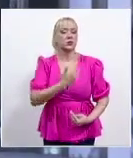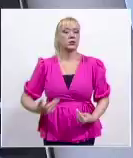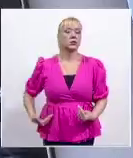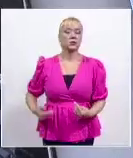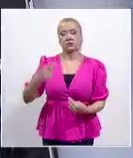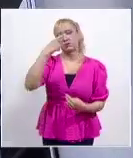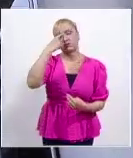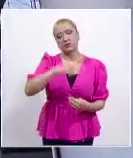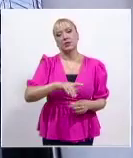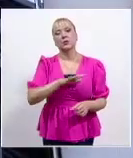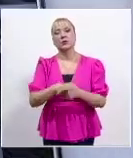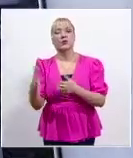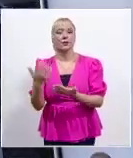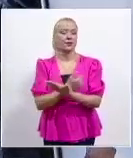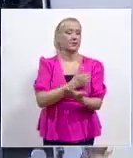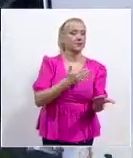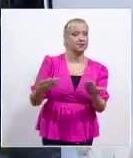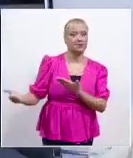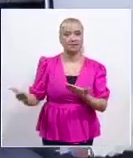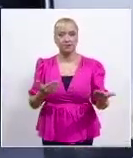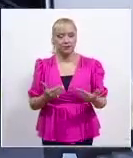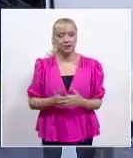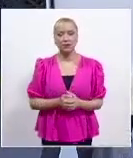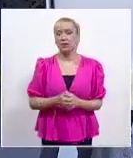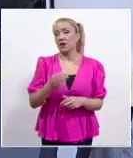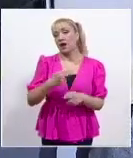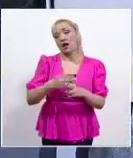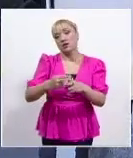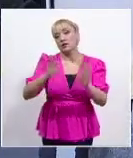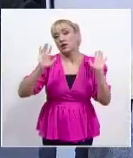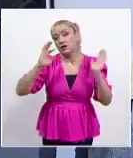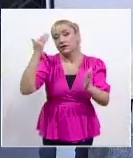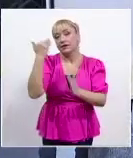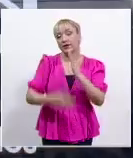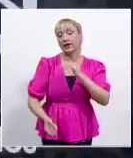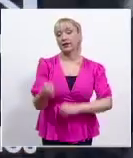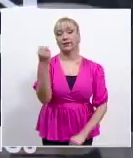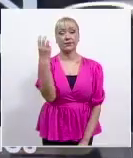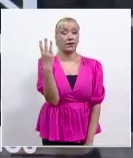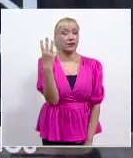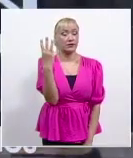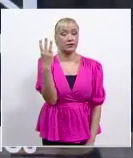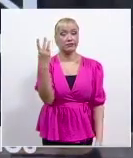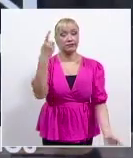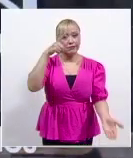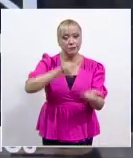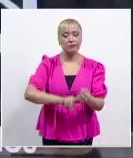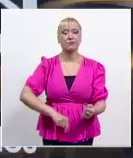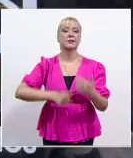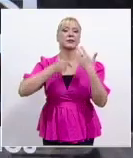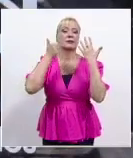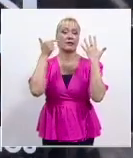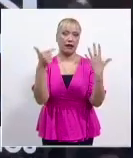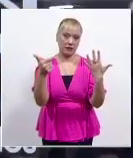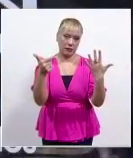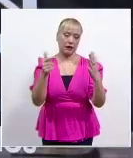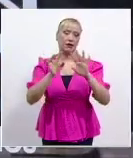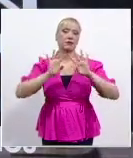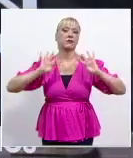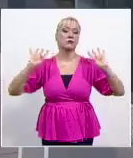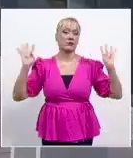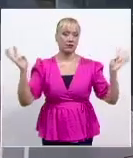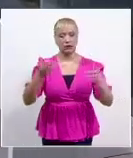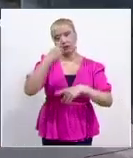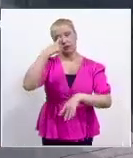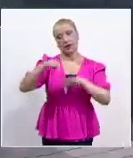del instituto. Todo esto hasta en tanto se den los 3 nombramientos faltantes y se logre la integración de 7 personas